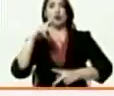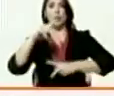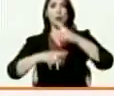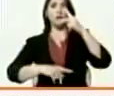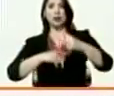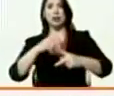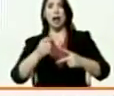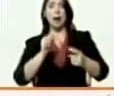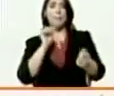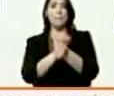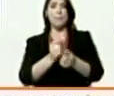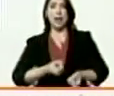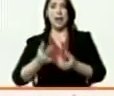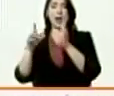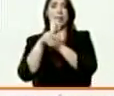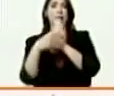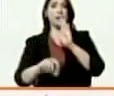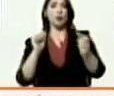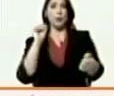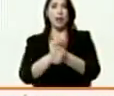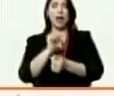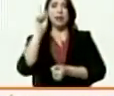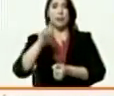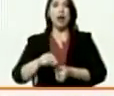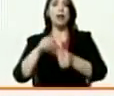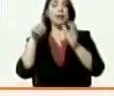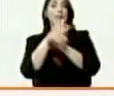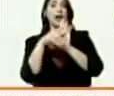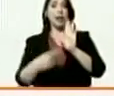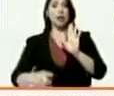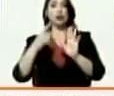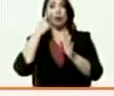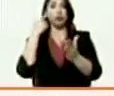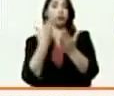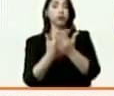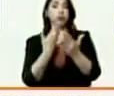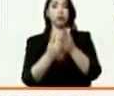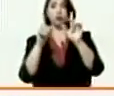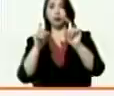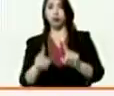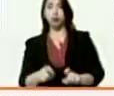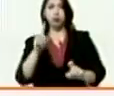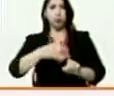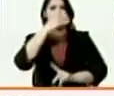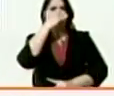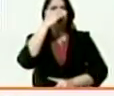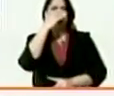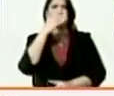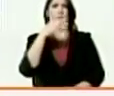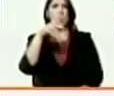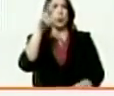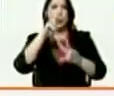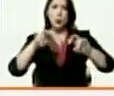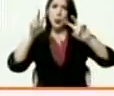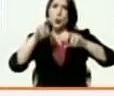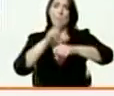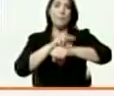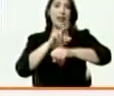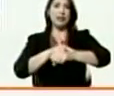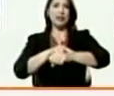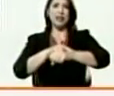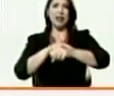el derecho penal, en el derecho probatorio, en la criminalística de campo, en la medicina